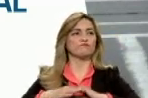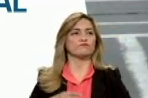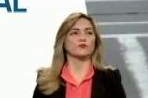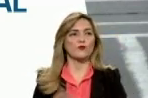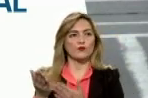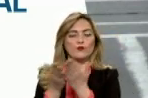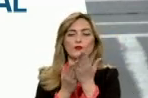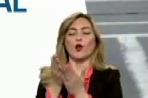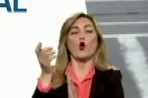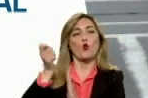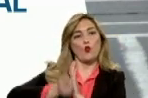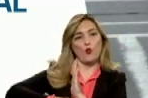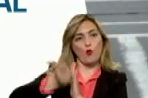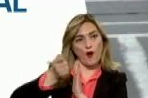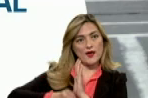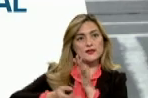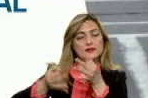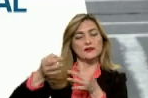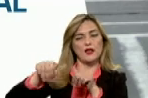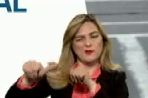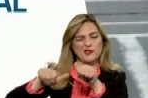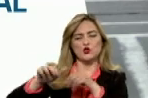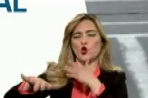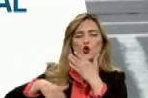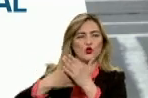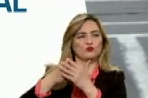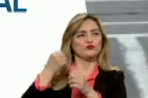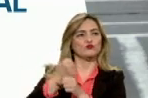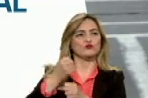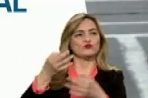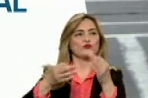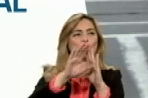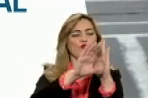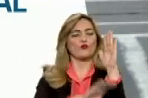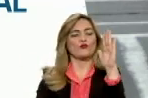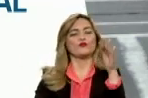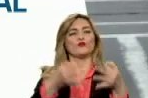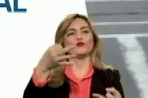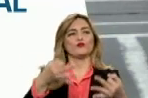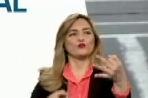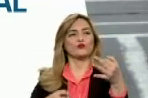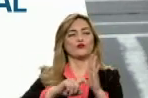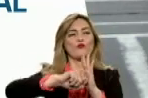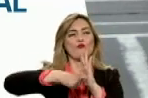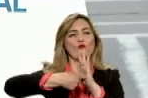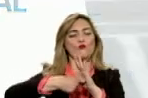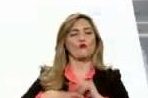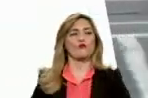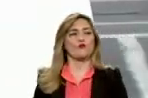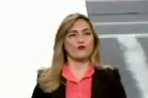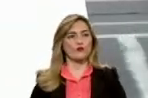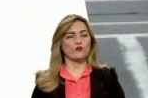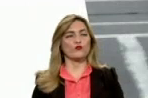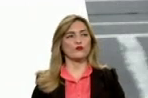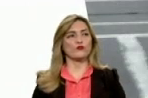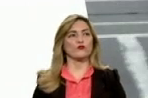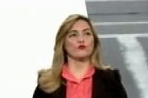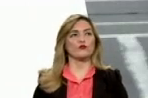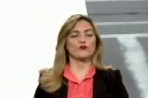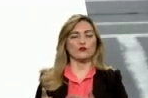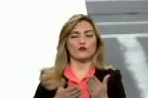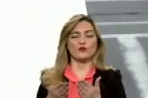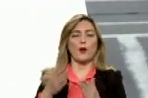agua potable, servidores de la función judicial, Corte Constitucional y Contraloría General del Estado, servidores de